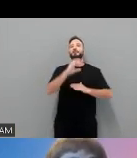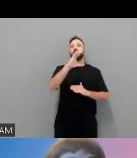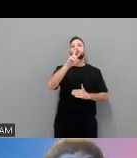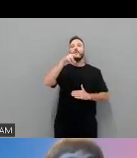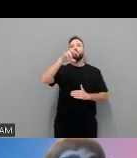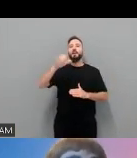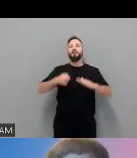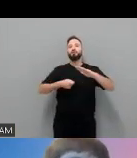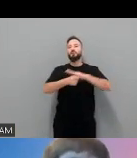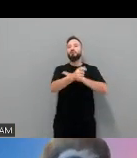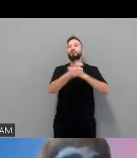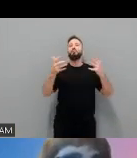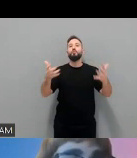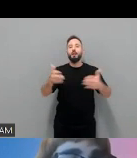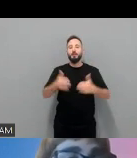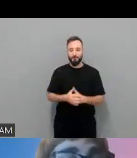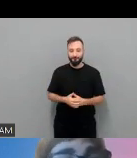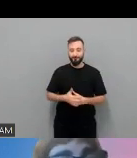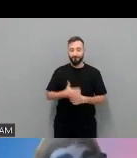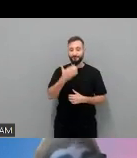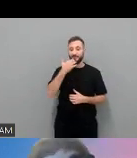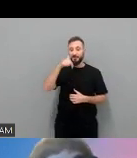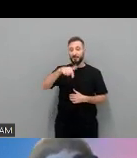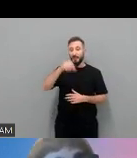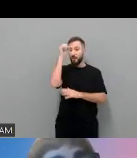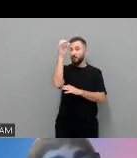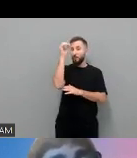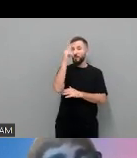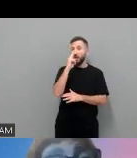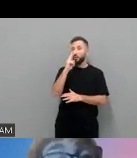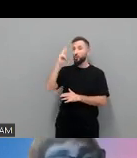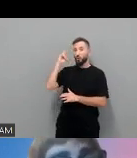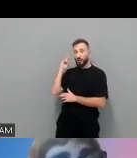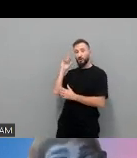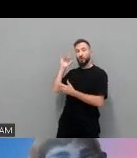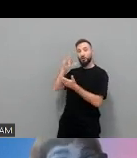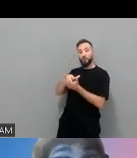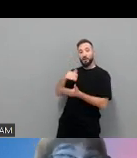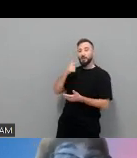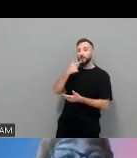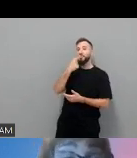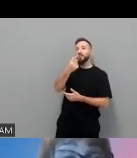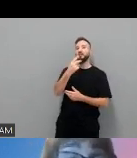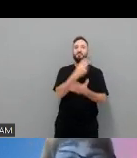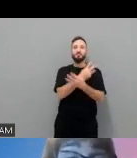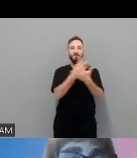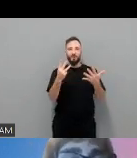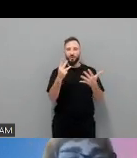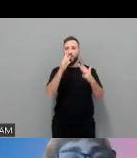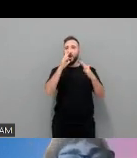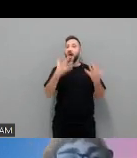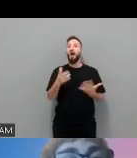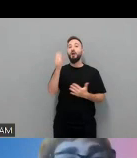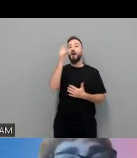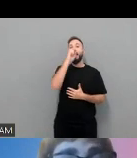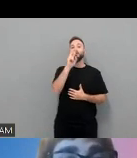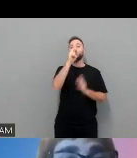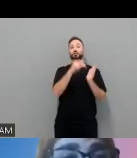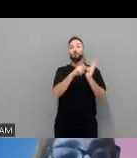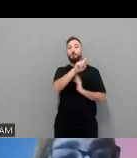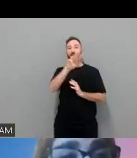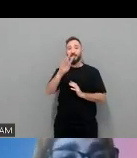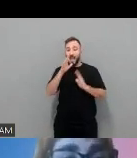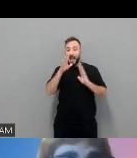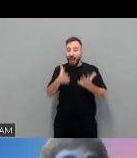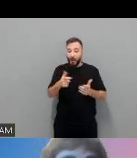Bueno, pues si esta ponencia la hubiéramos dado 2 años atrás, os hubiera dicho a los 18, pero como la damos ahora, en el 2023, os tengo que decir que